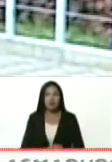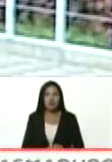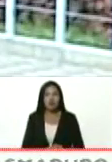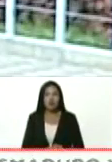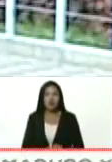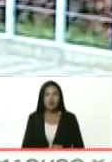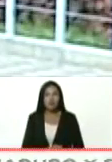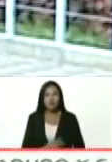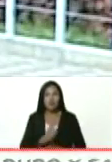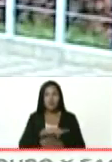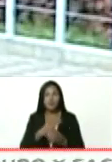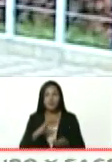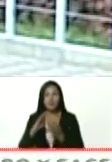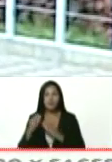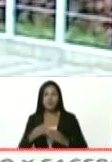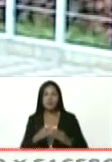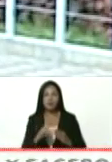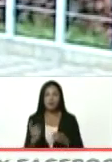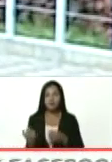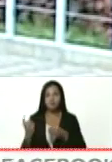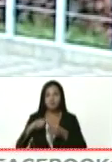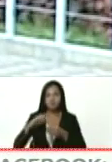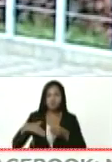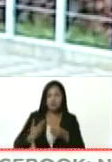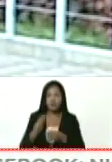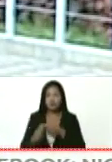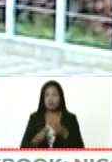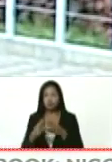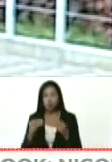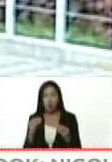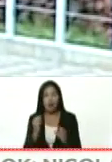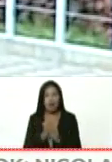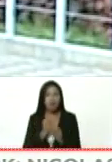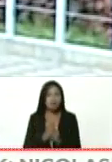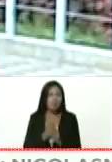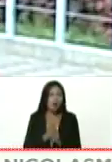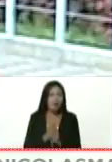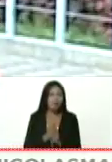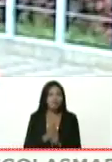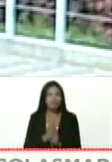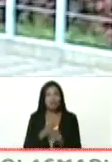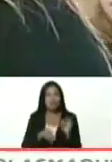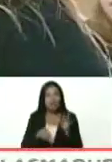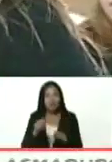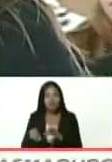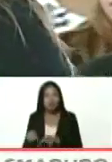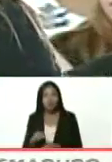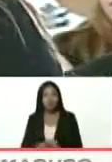poder comunal se incorpore en todas estas tareas de la agricultura urbana? Compañera Gabriela.